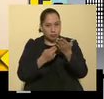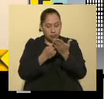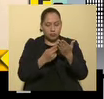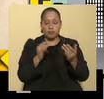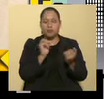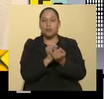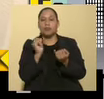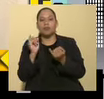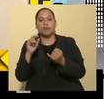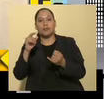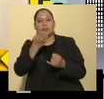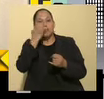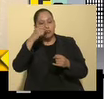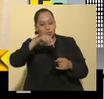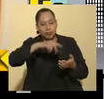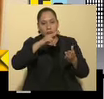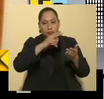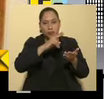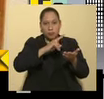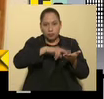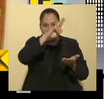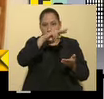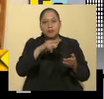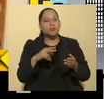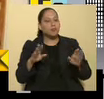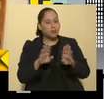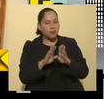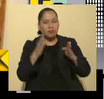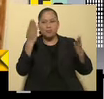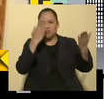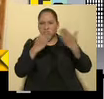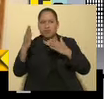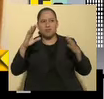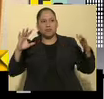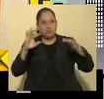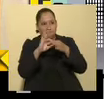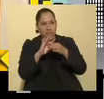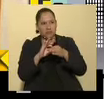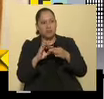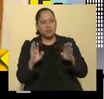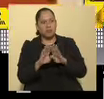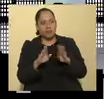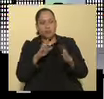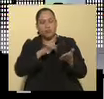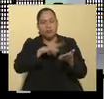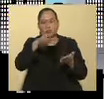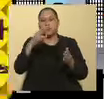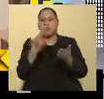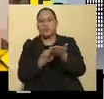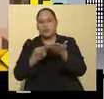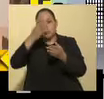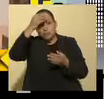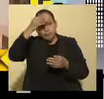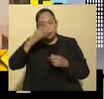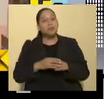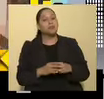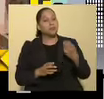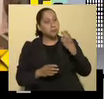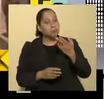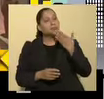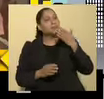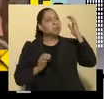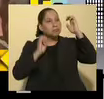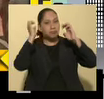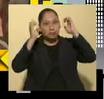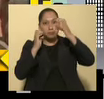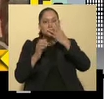dibujo en estas escuelas de pintura, pues generaron una trascendencia muy fuerte en los métodos de dibujo. Oiga, qué padre exposición